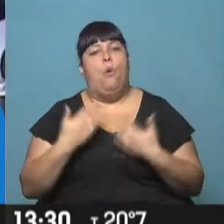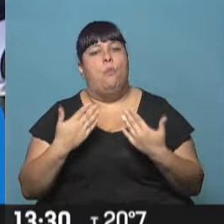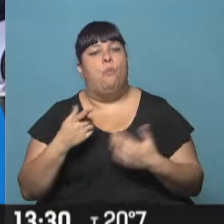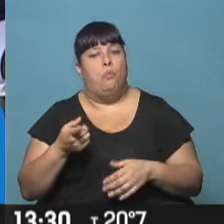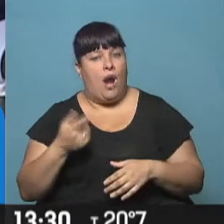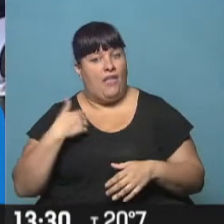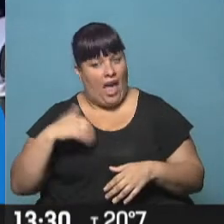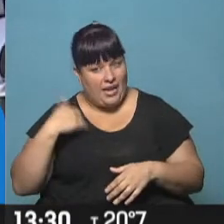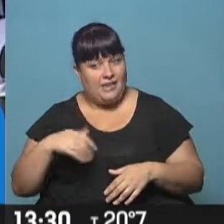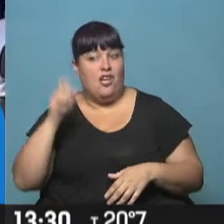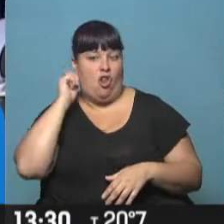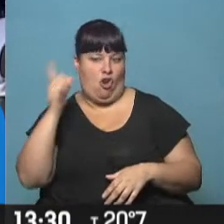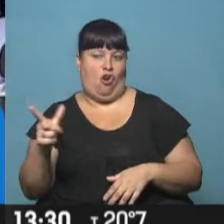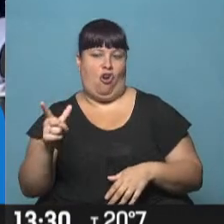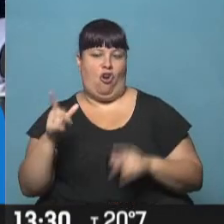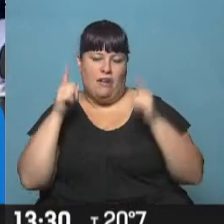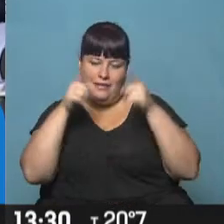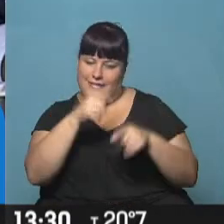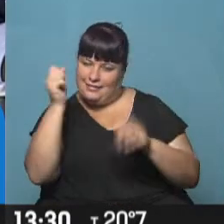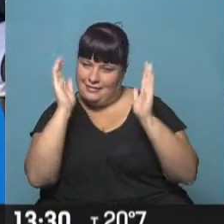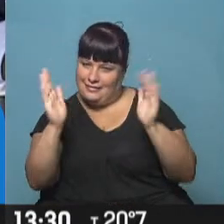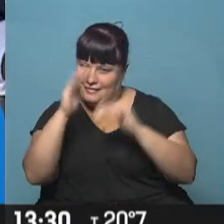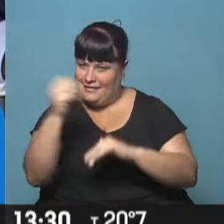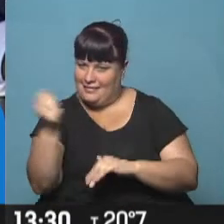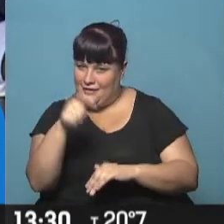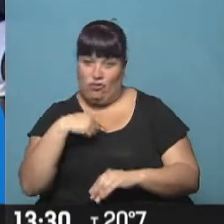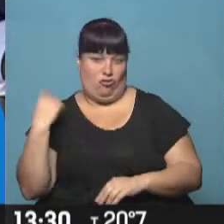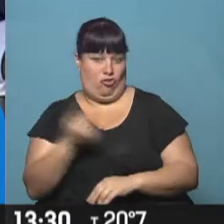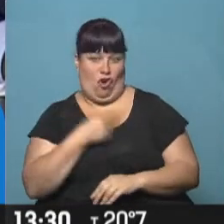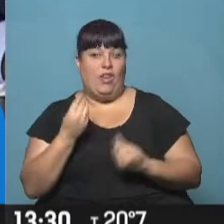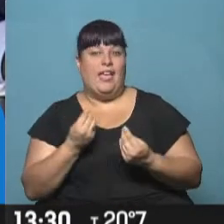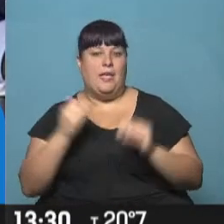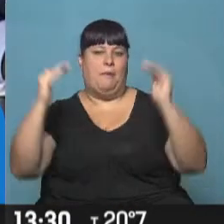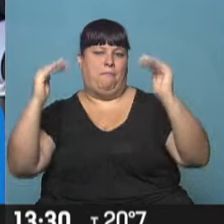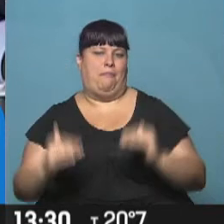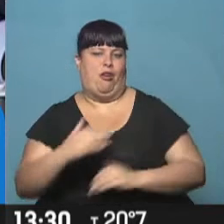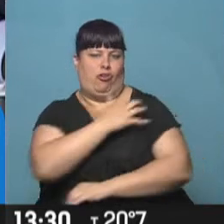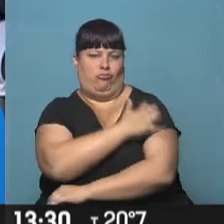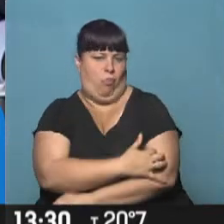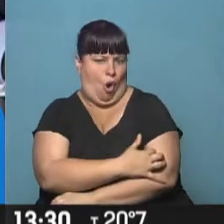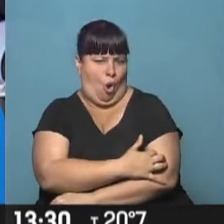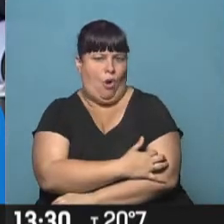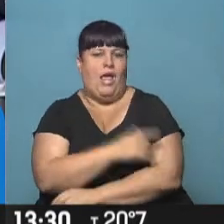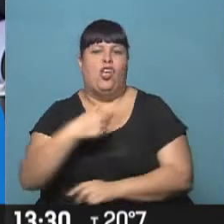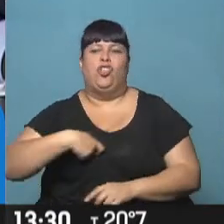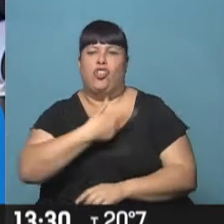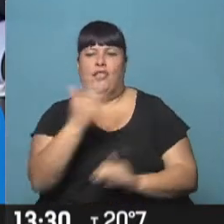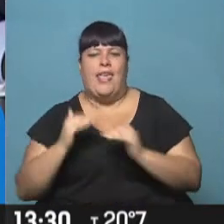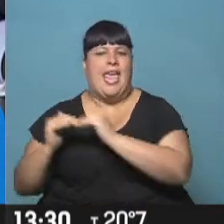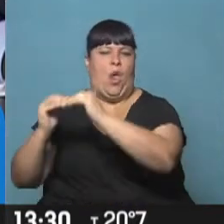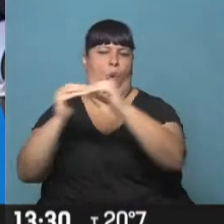permita que la Argentina logre ese objetivo central que tenemos todos, que es la reducción de la pobreza, una sociedad con más